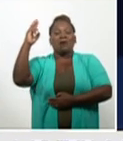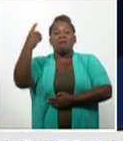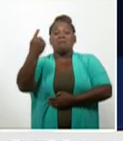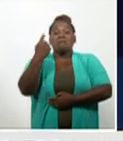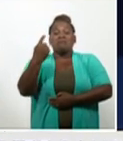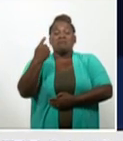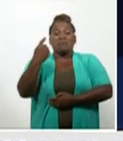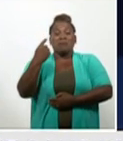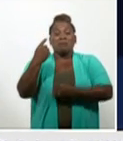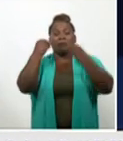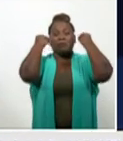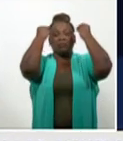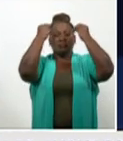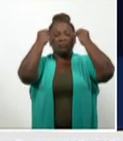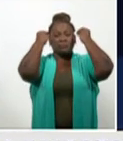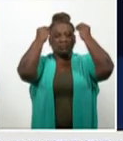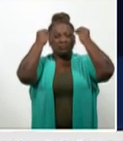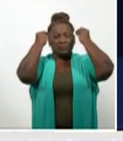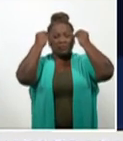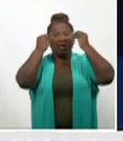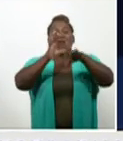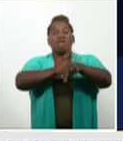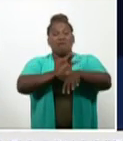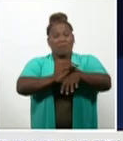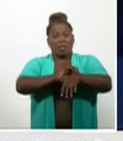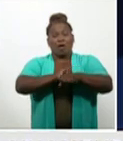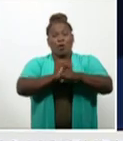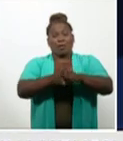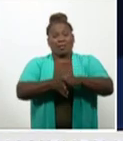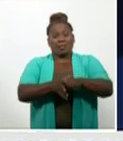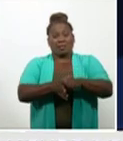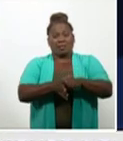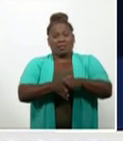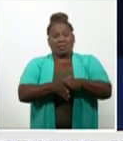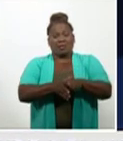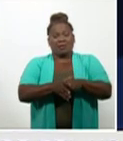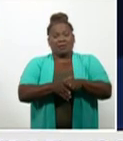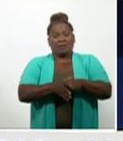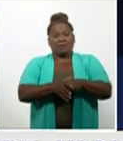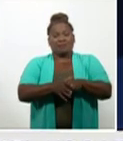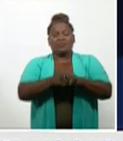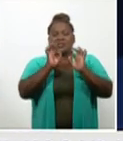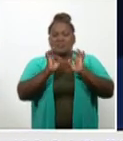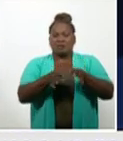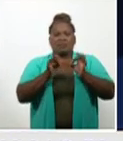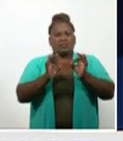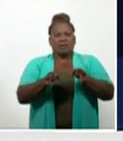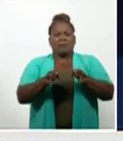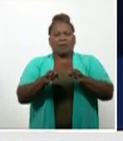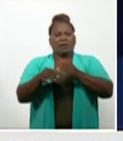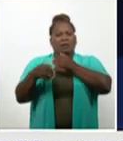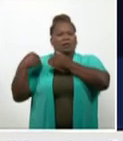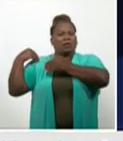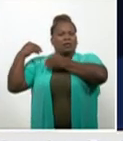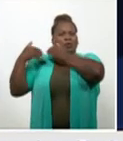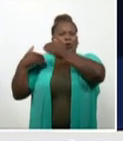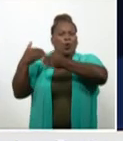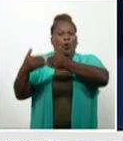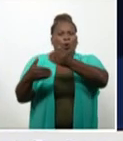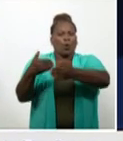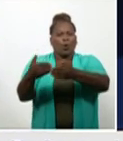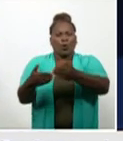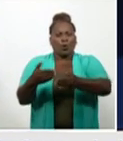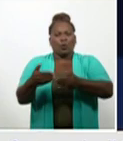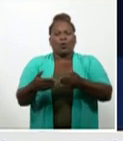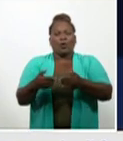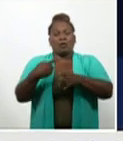en relación con esta enfermedad, como siempre, como en todos los acontecimientos de